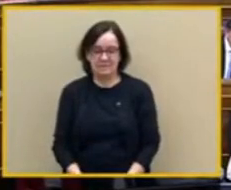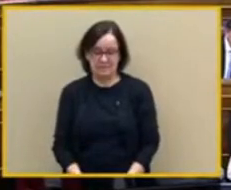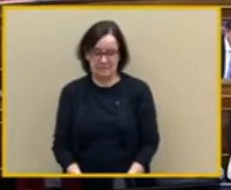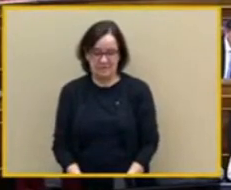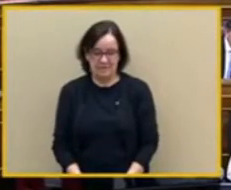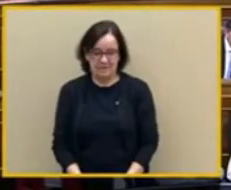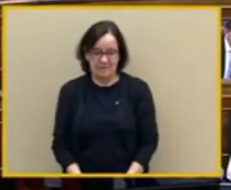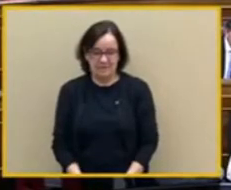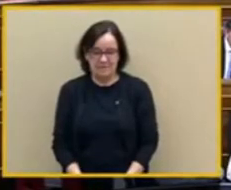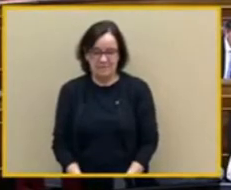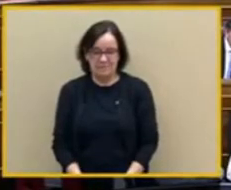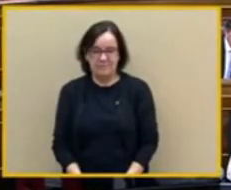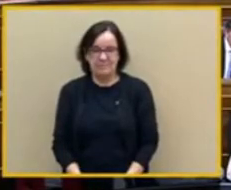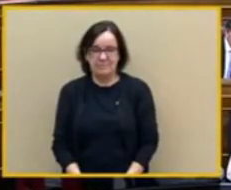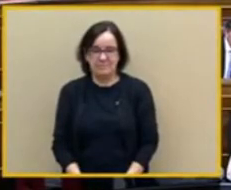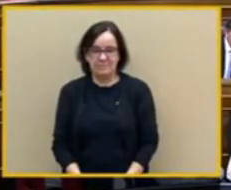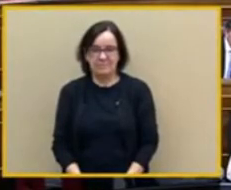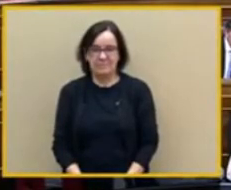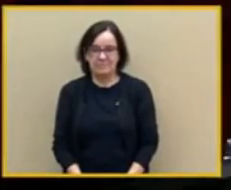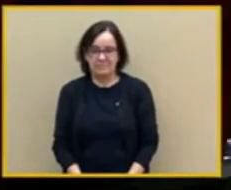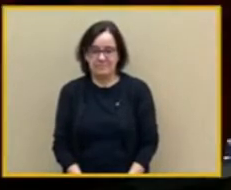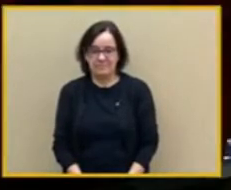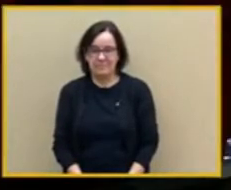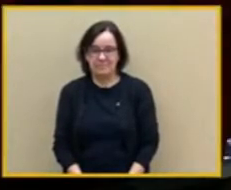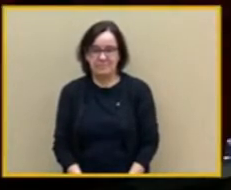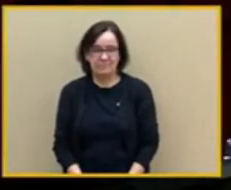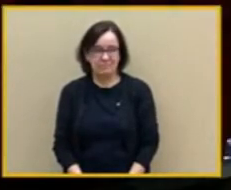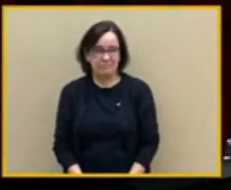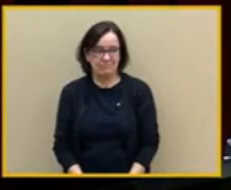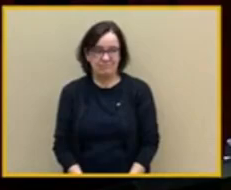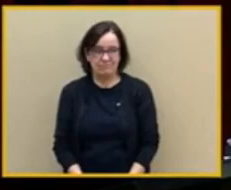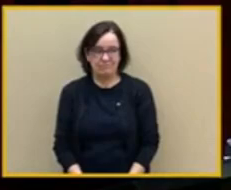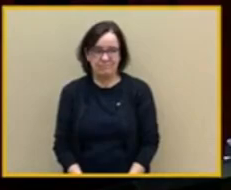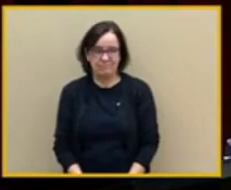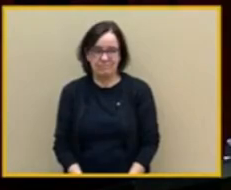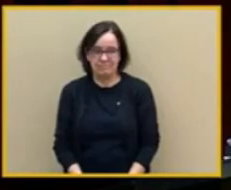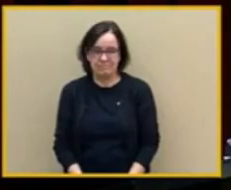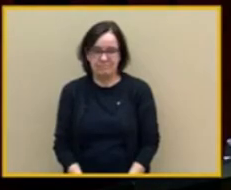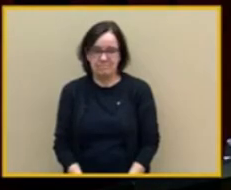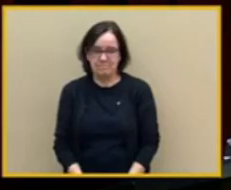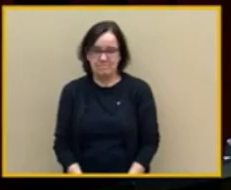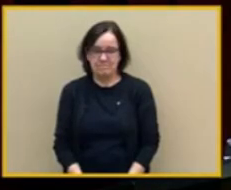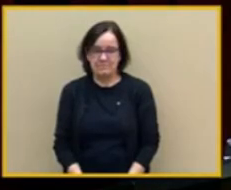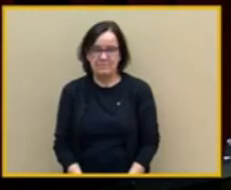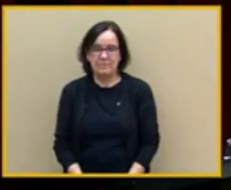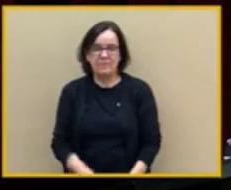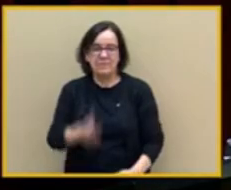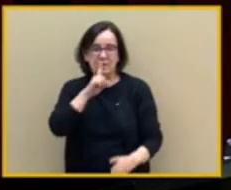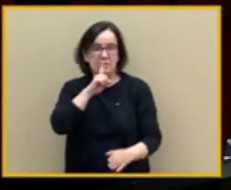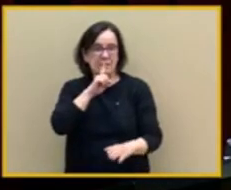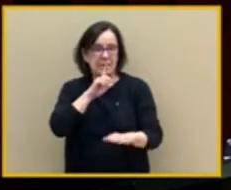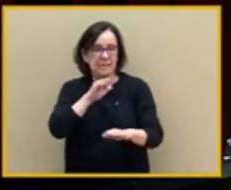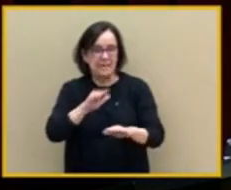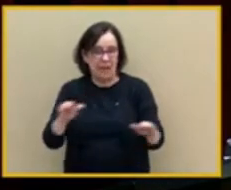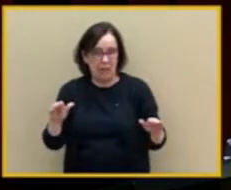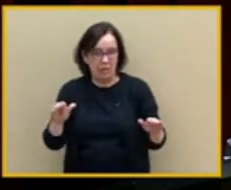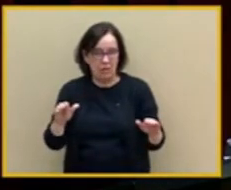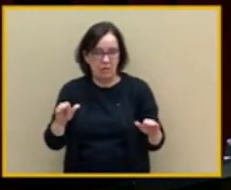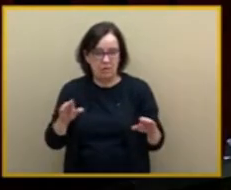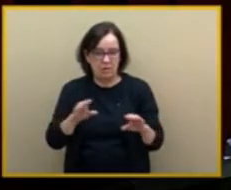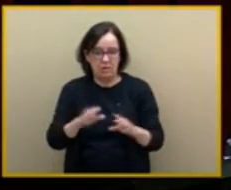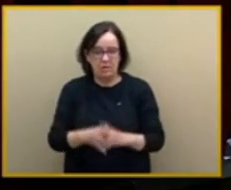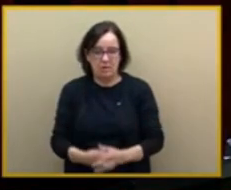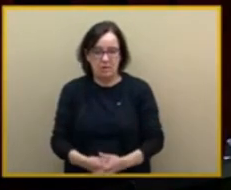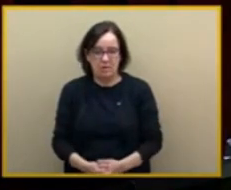por mi parte me iría a echar la siesta, exactamente, yo por... Para mí es muy tarde para comer, ¿ya? Yo por mi parte me tengo que ir ya a comer, ¿eh? Esto no puede ser, vamos a ver qué dice